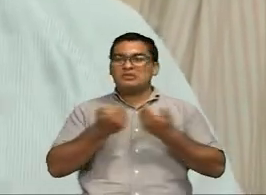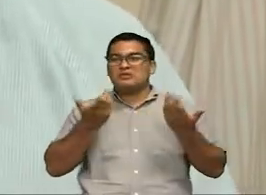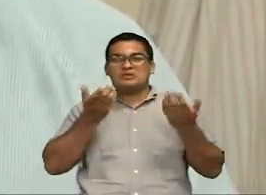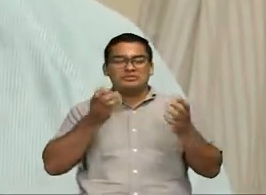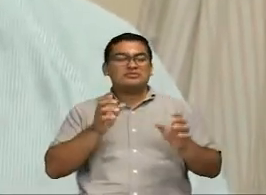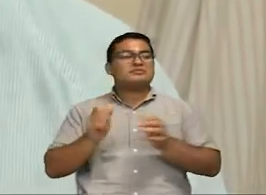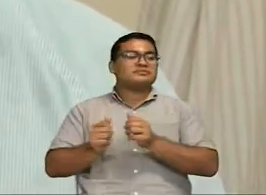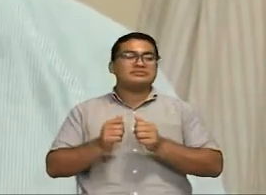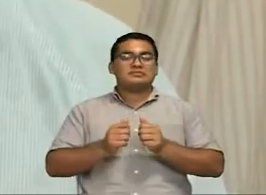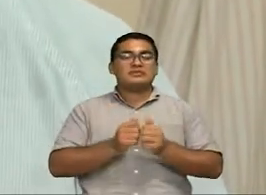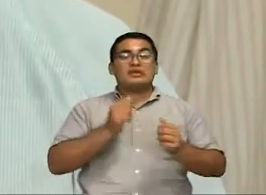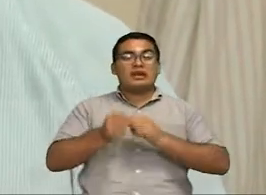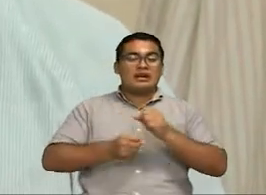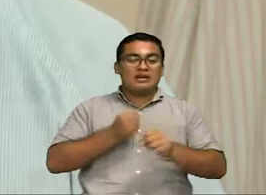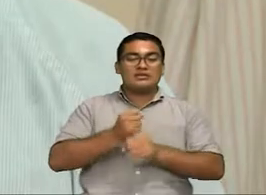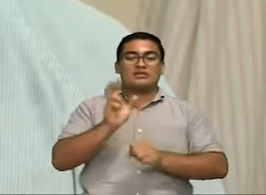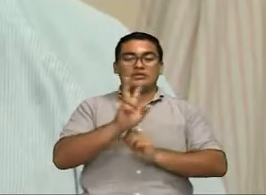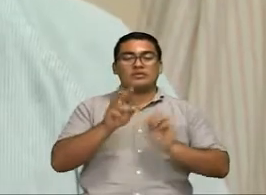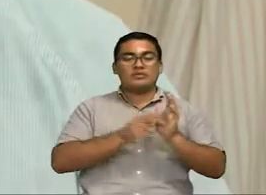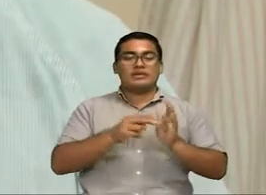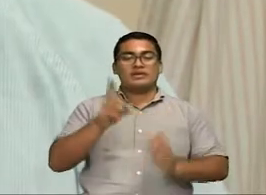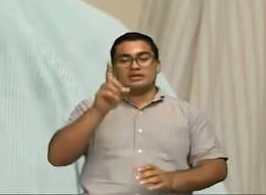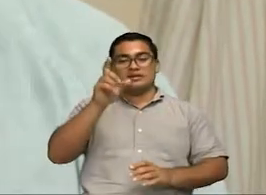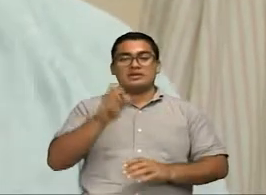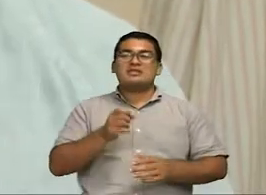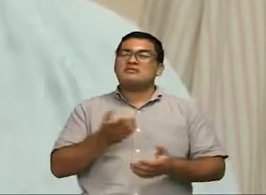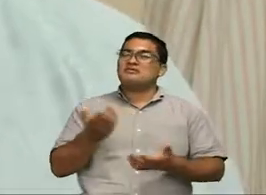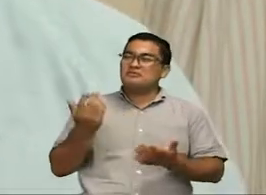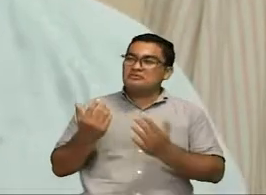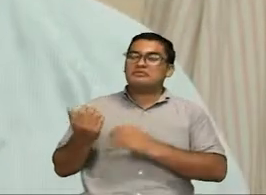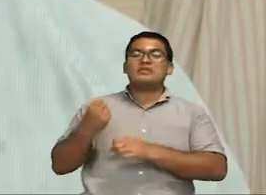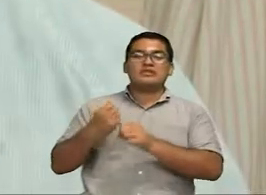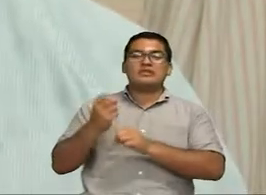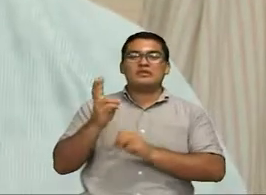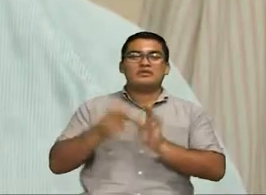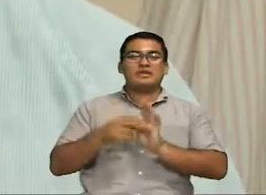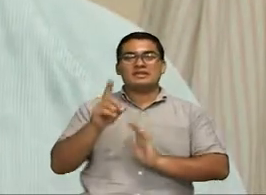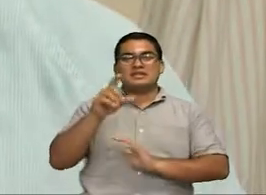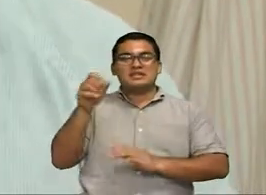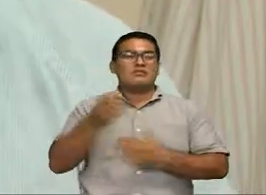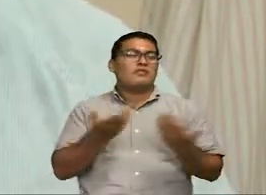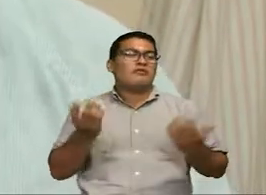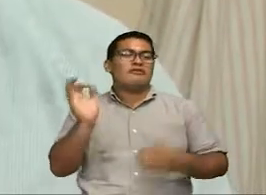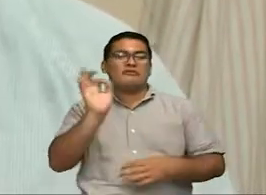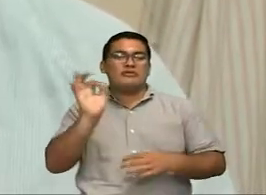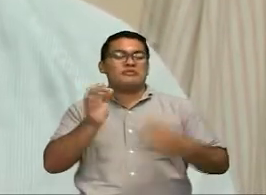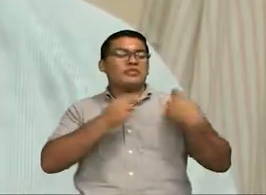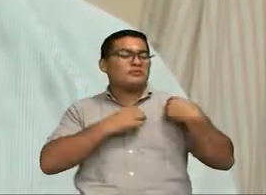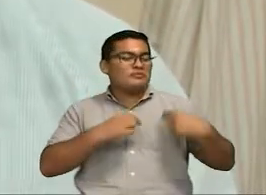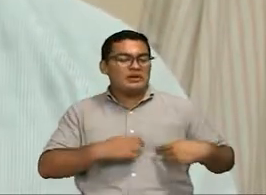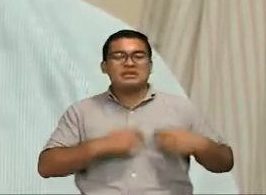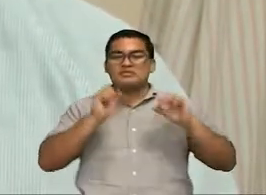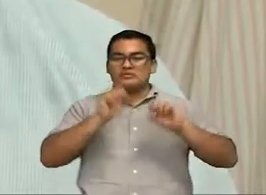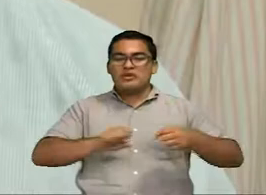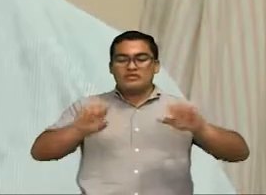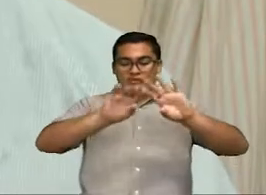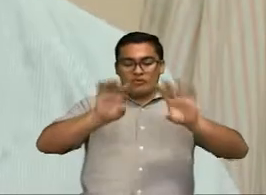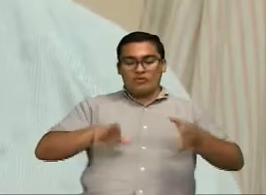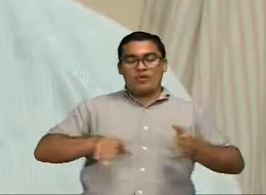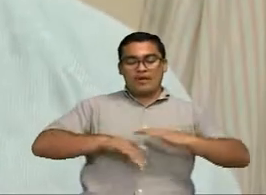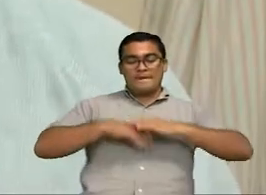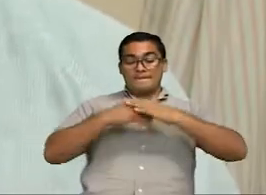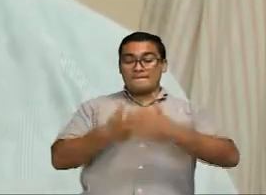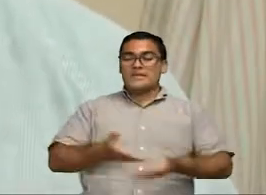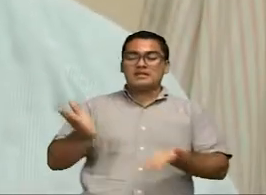a partir del año 2010, como una forma más humanizada, más comprometida